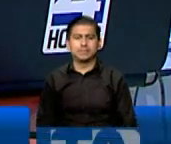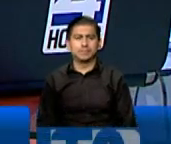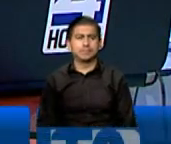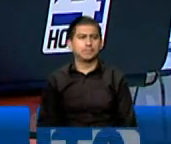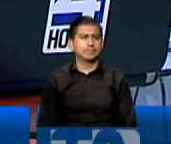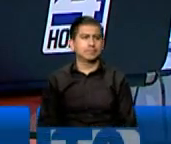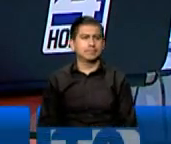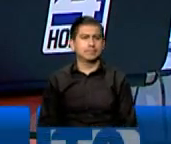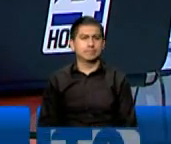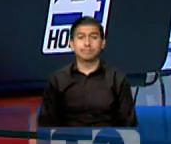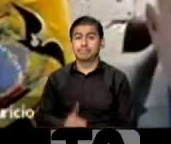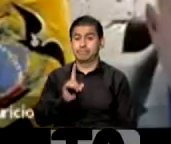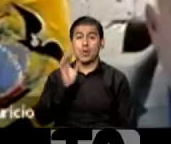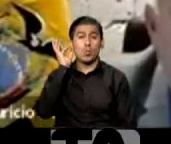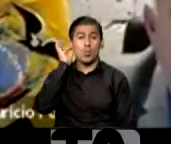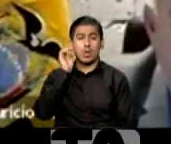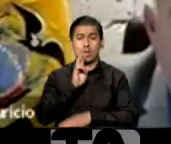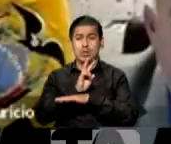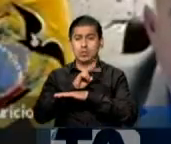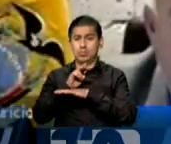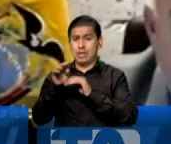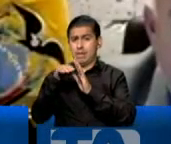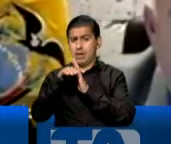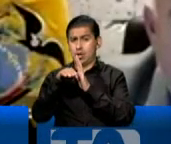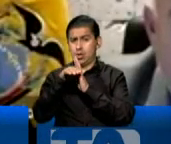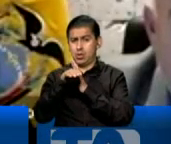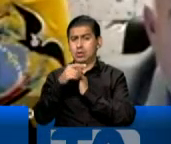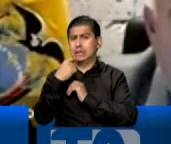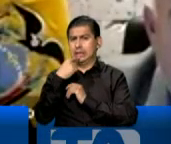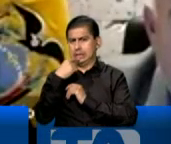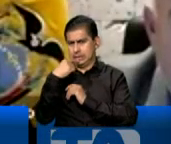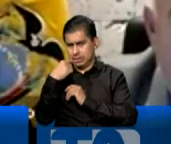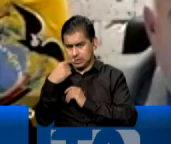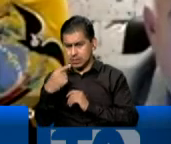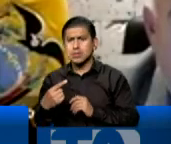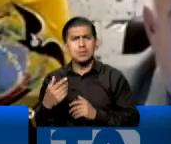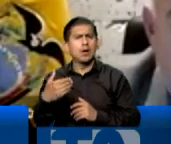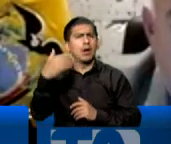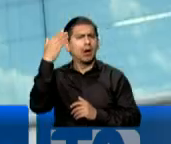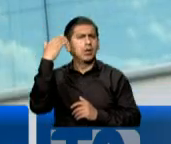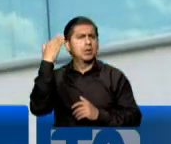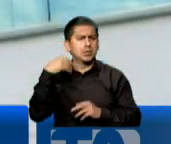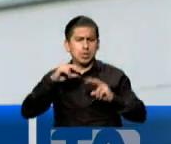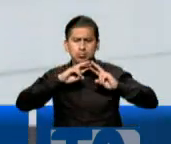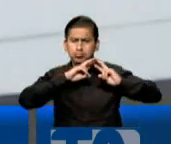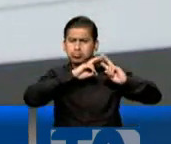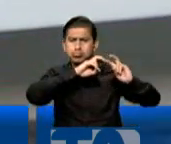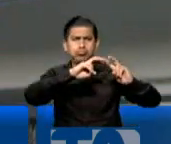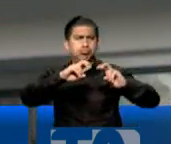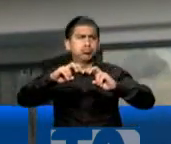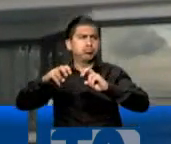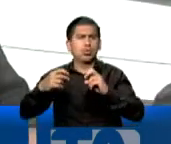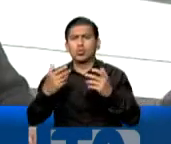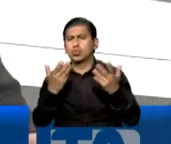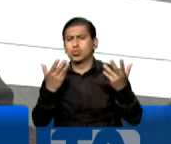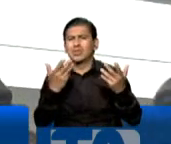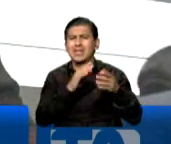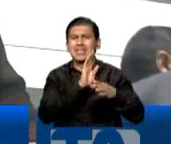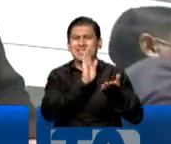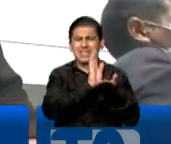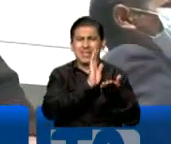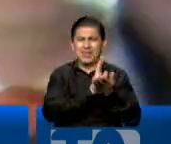Según la superintendente de bancos, Ruth Arregui, el año pasado ya comunicaron los resultados de las operaciones de cesión de